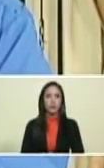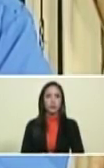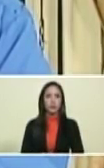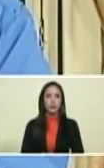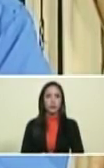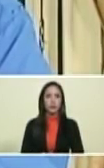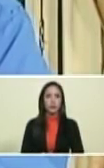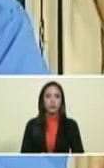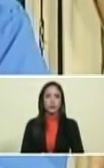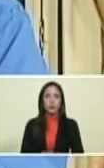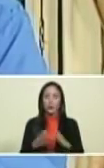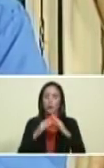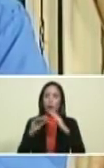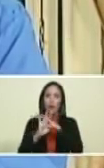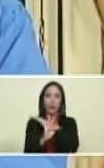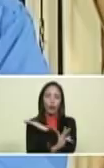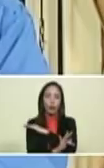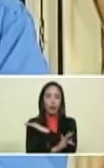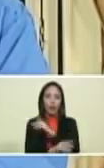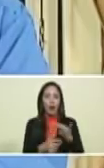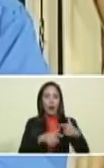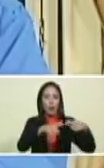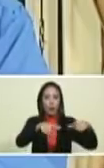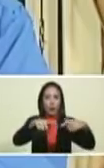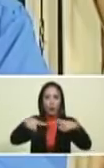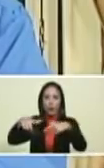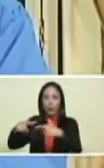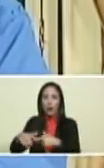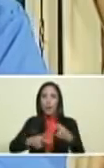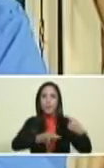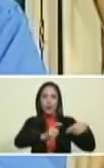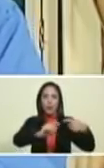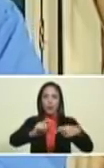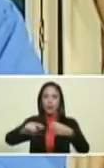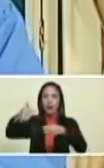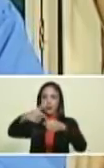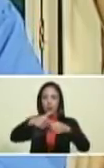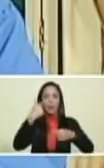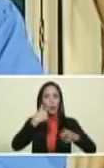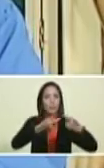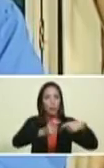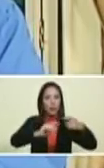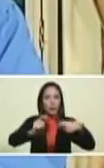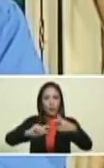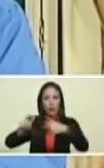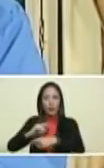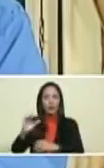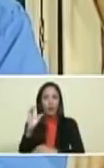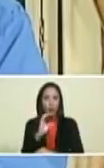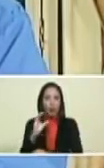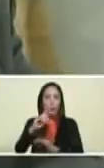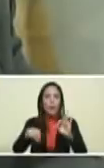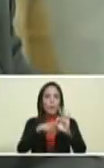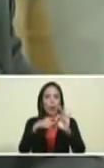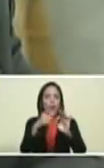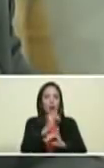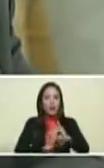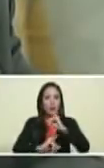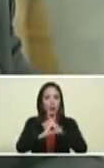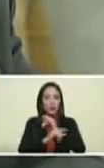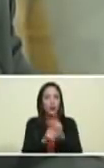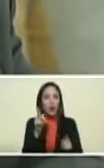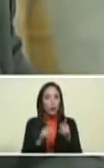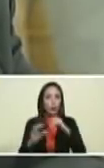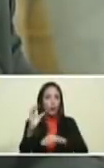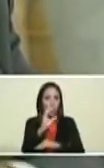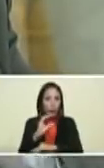en toda la franja fronteriza bombas de gasolina para venderle en pesos colombianos y en moneda internacional a los